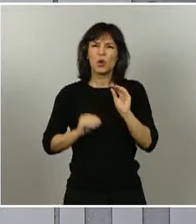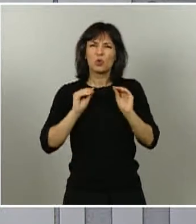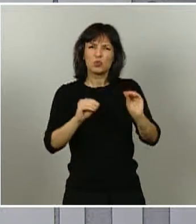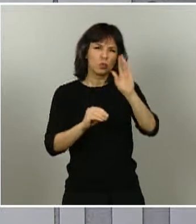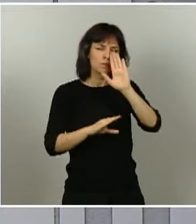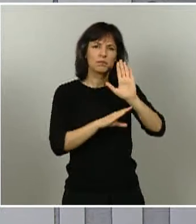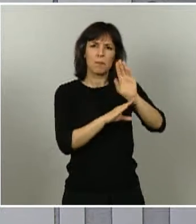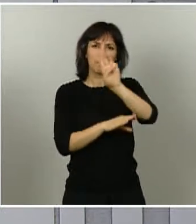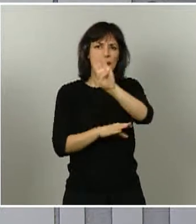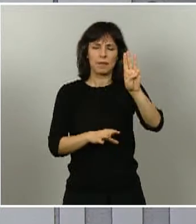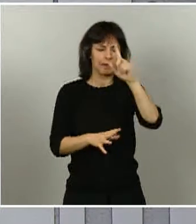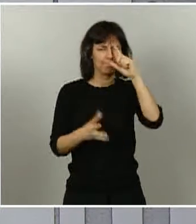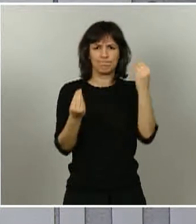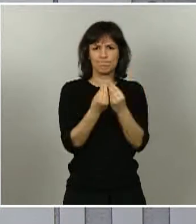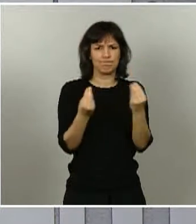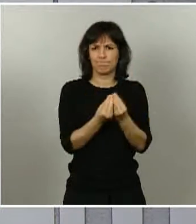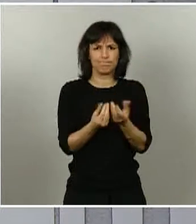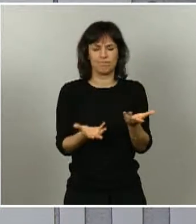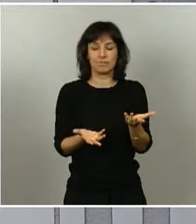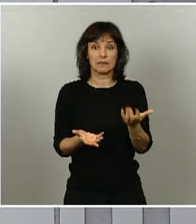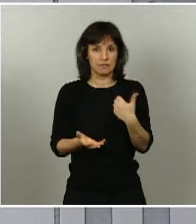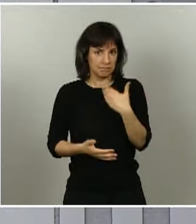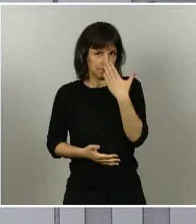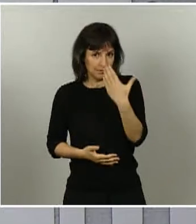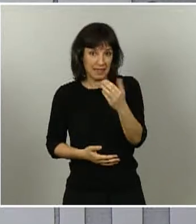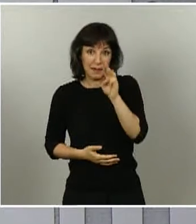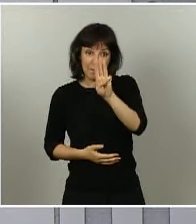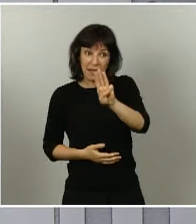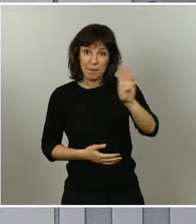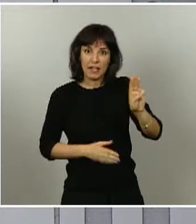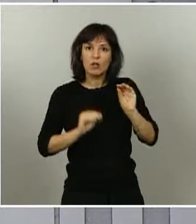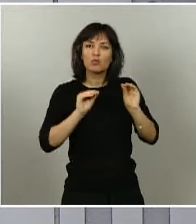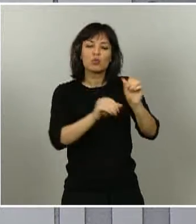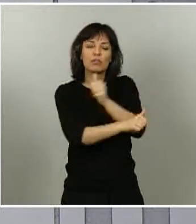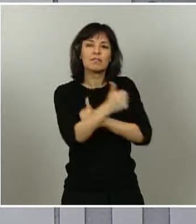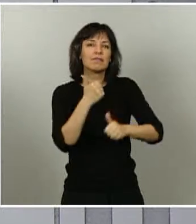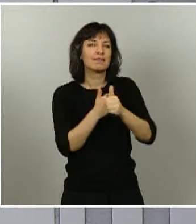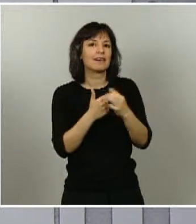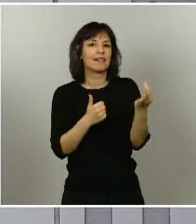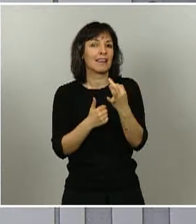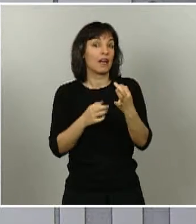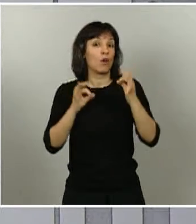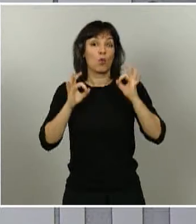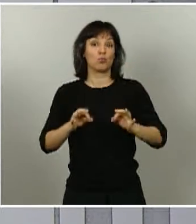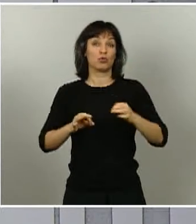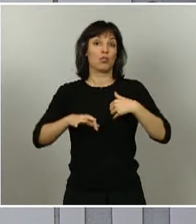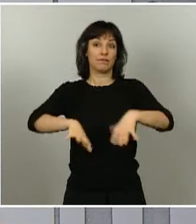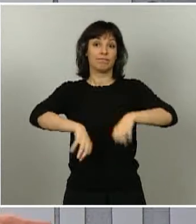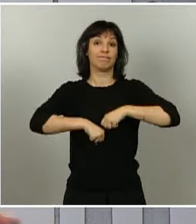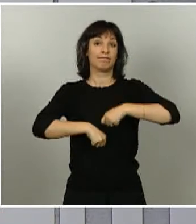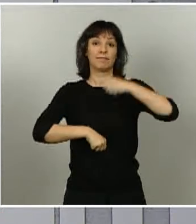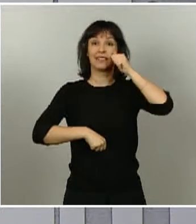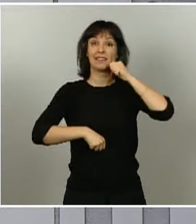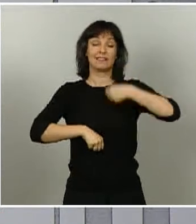que le diga que el Partido Popular es lo que está desde que se aprobó la investidura del señor Sánchez, que es